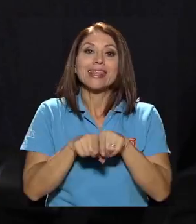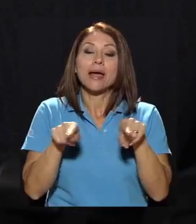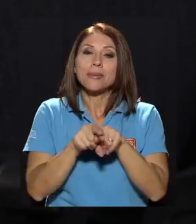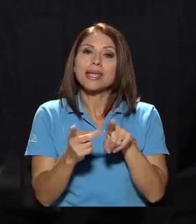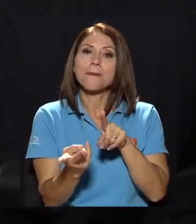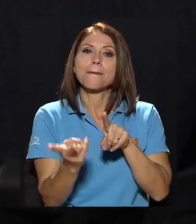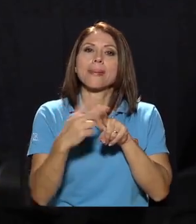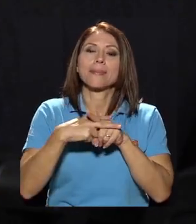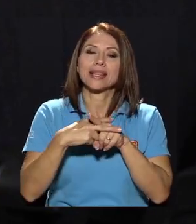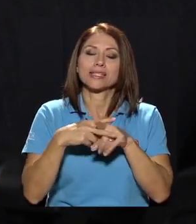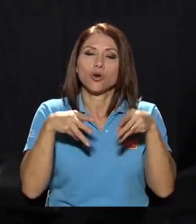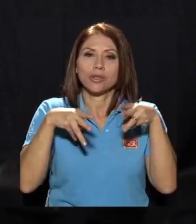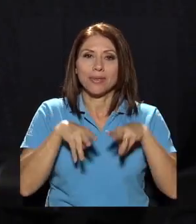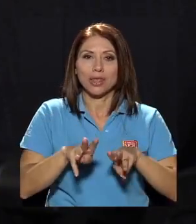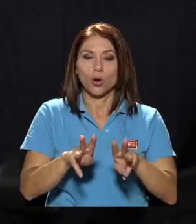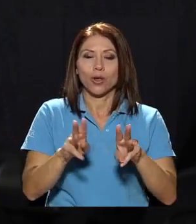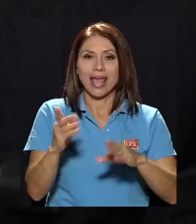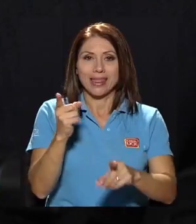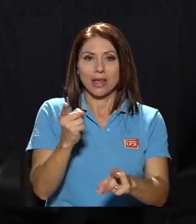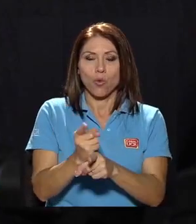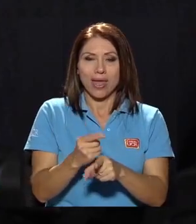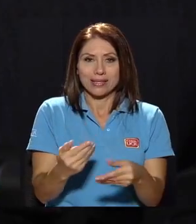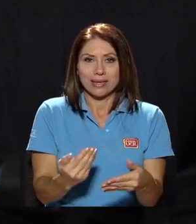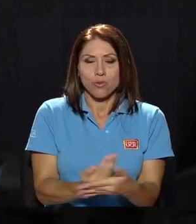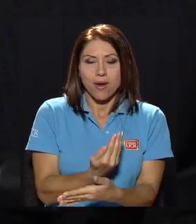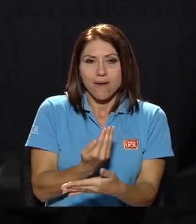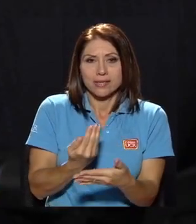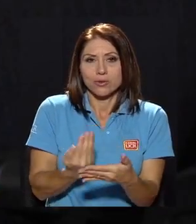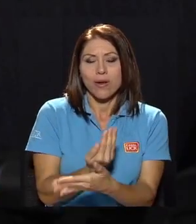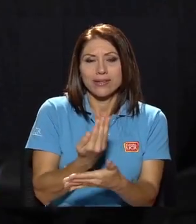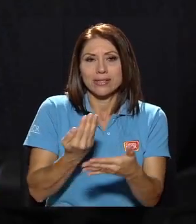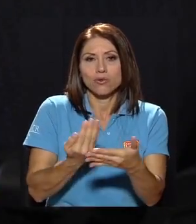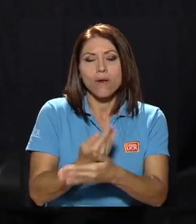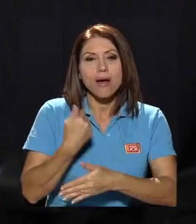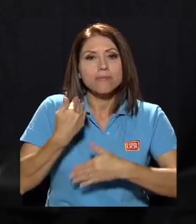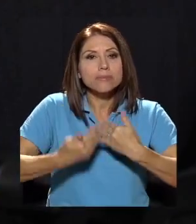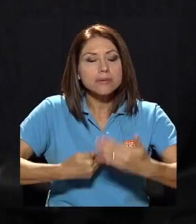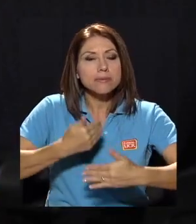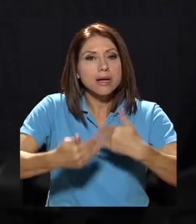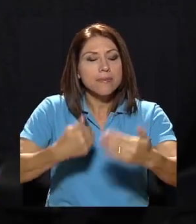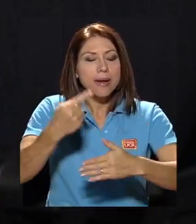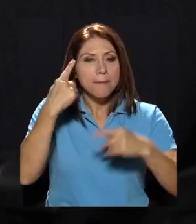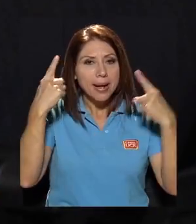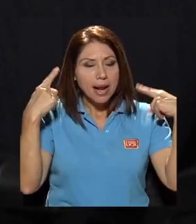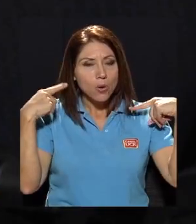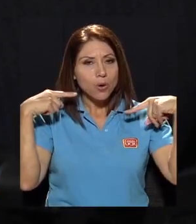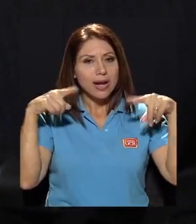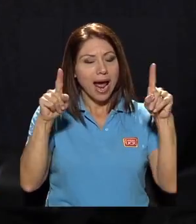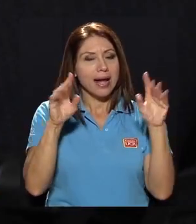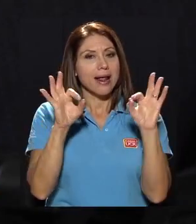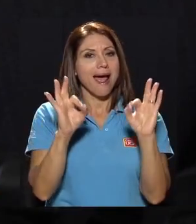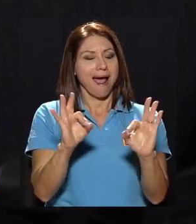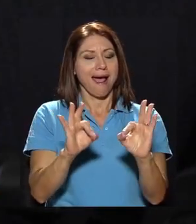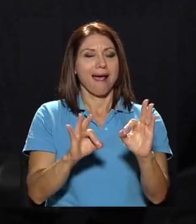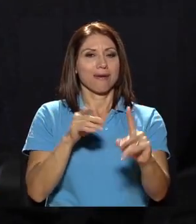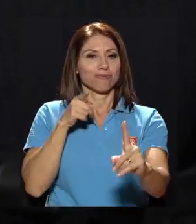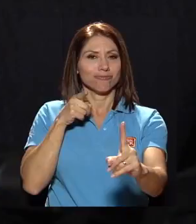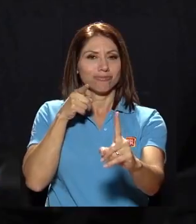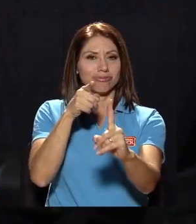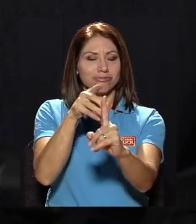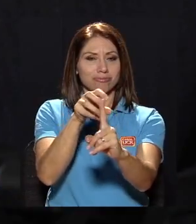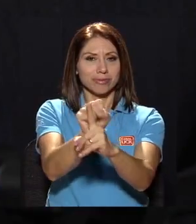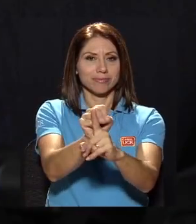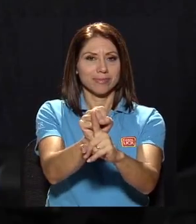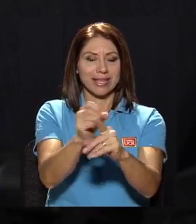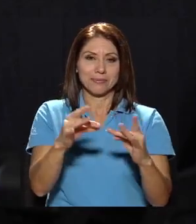de la metodología adecuada, que se renueva constantemente, para alcanzar las metas educativas, más que